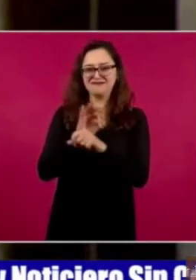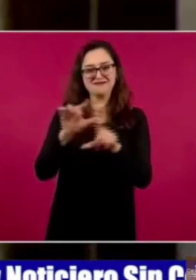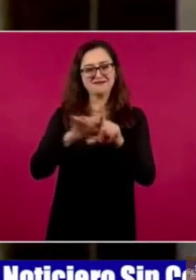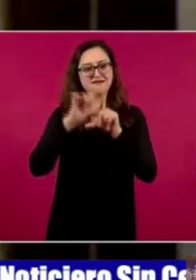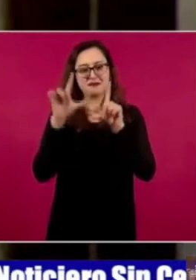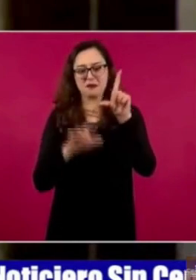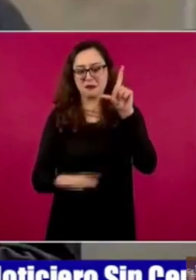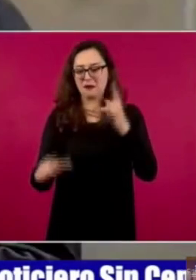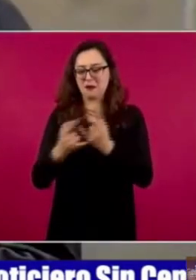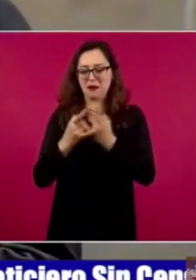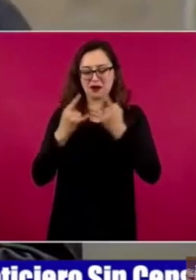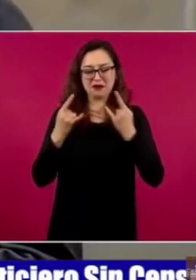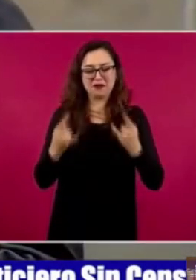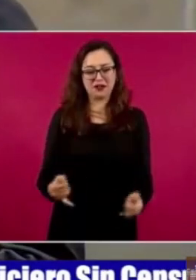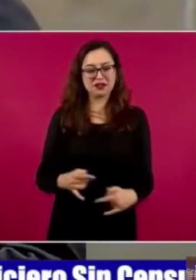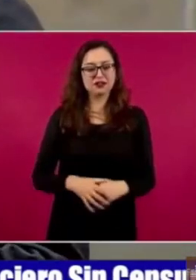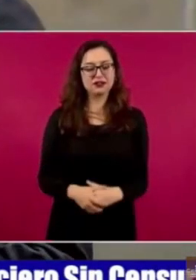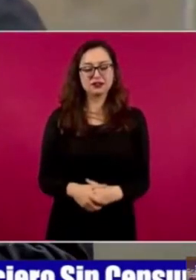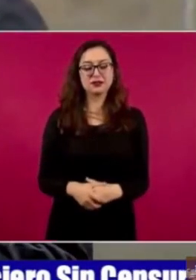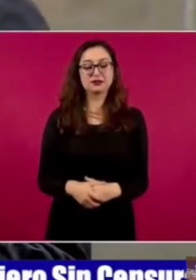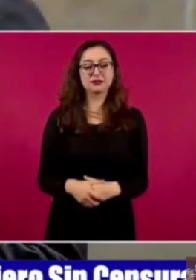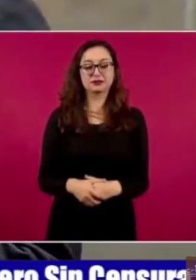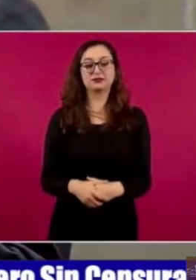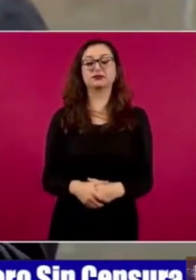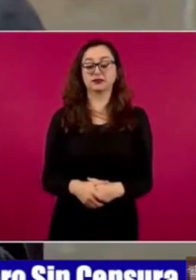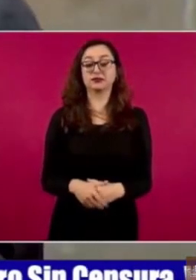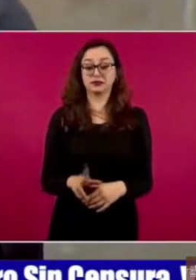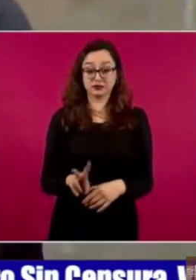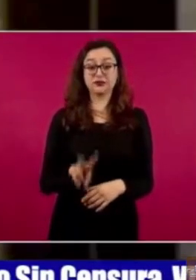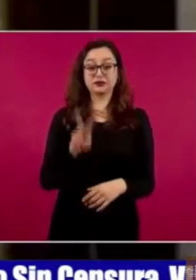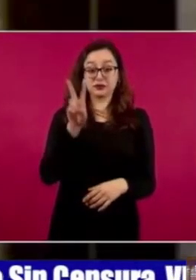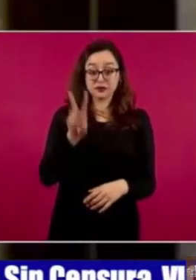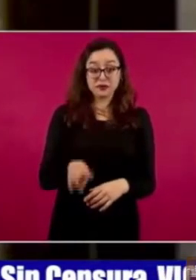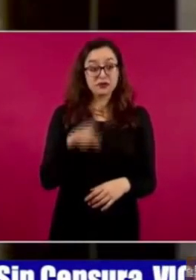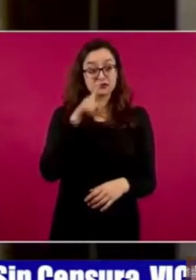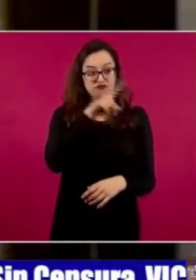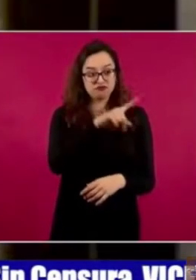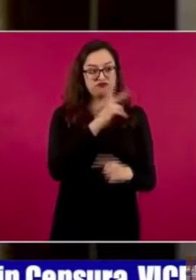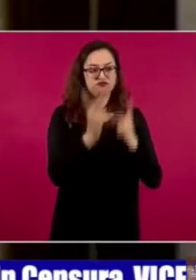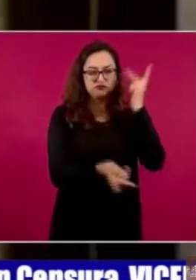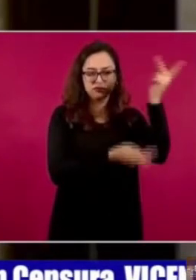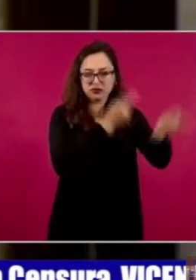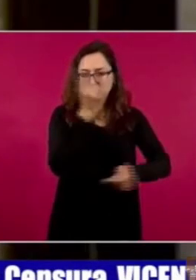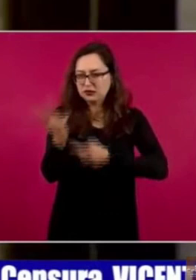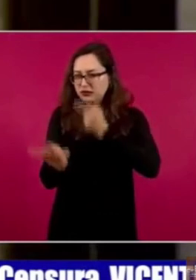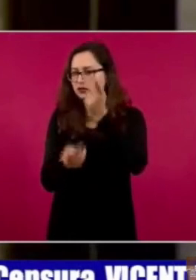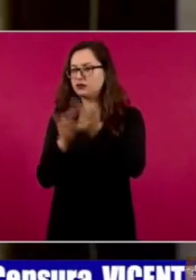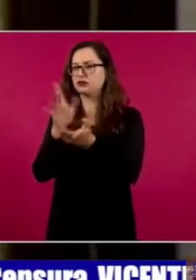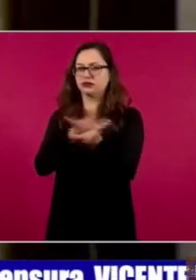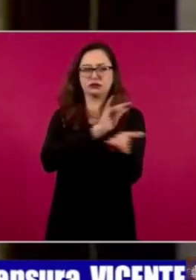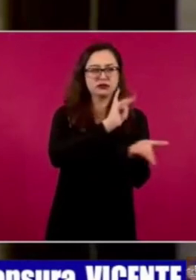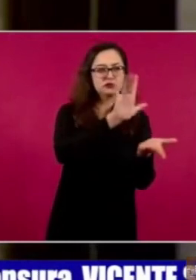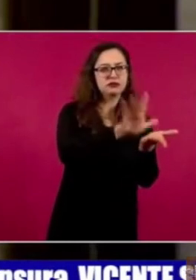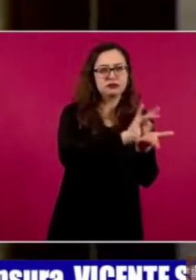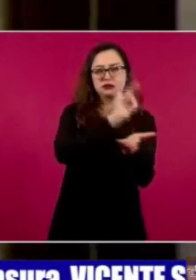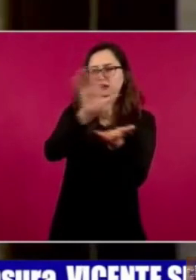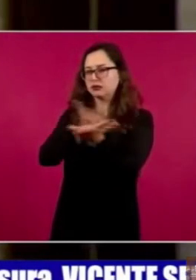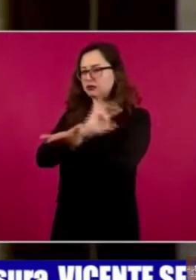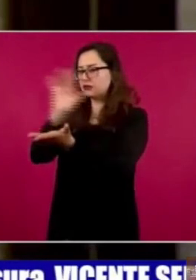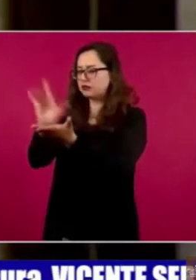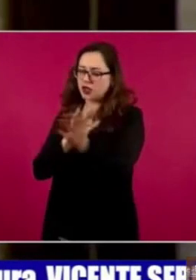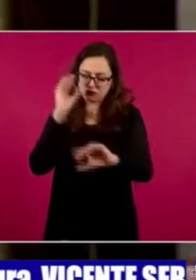Es cierto que su elaboración es fruto de diversas consultas entre muchos